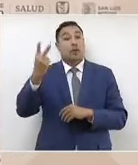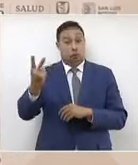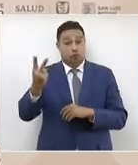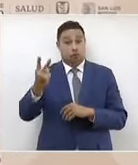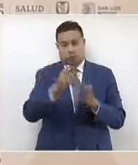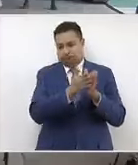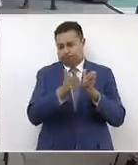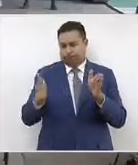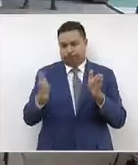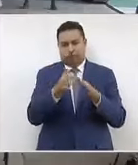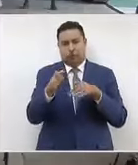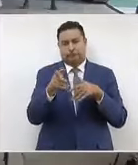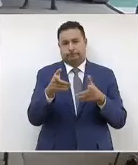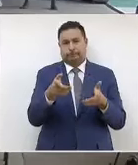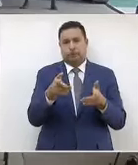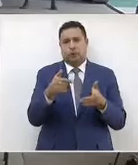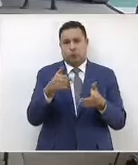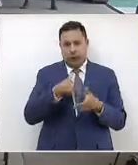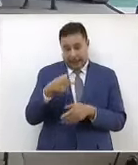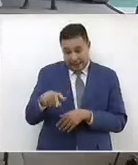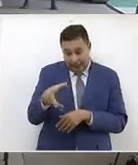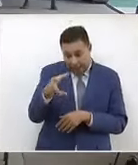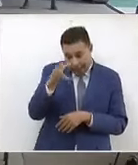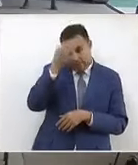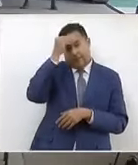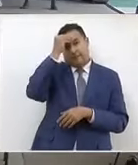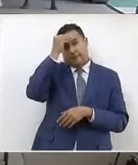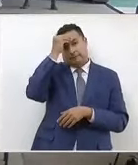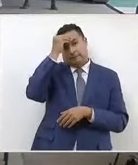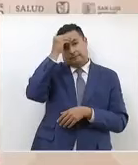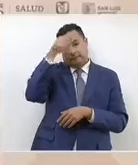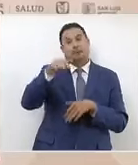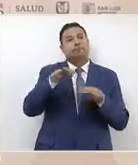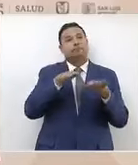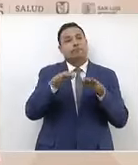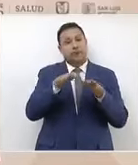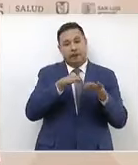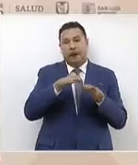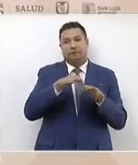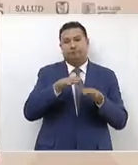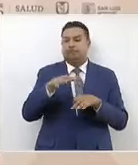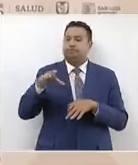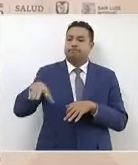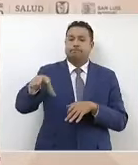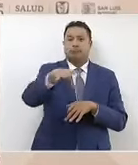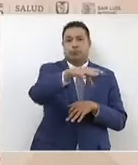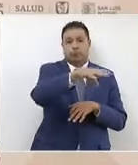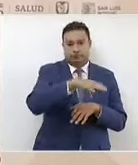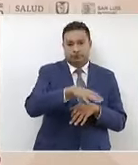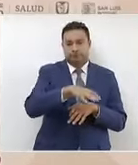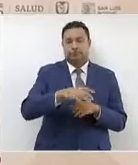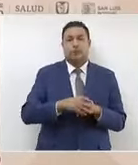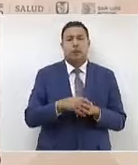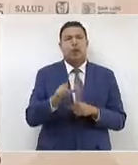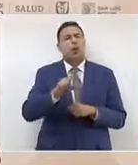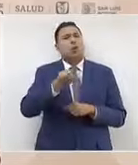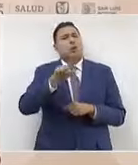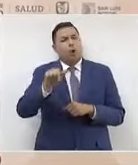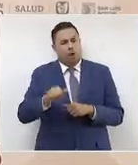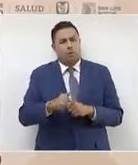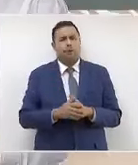1982. Entonces, ahí aprendí a trabajar en las comunidades y me